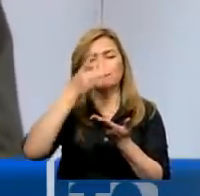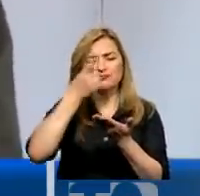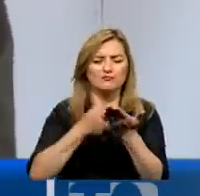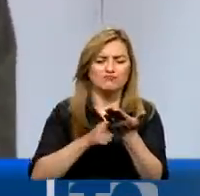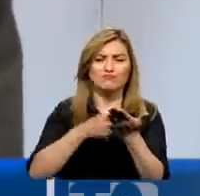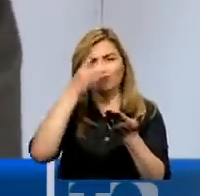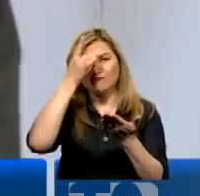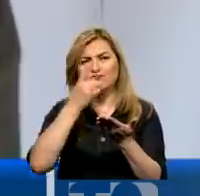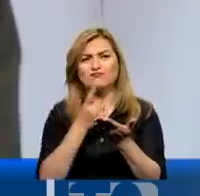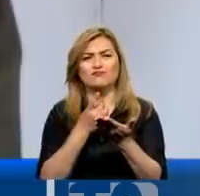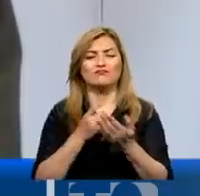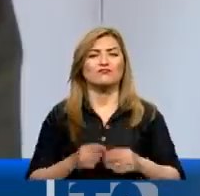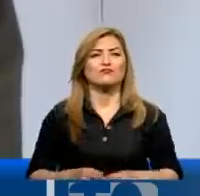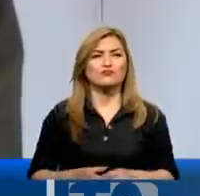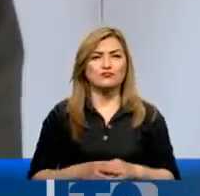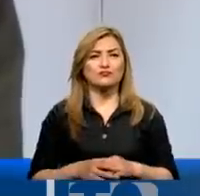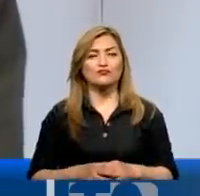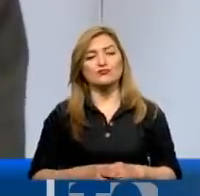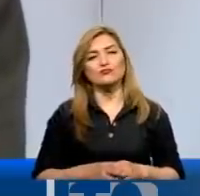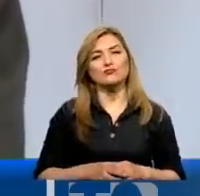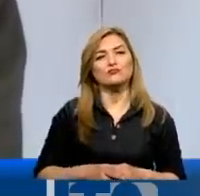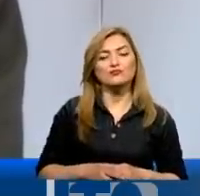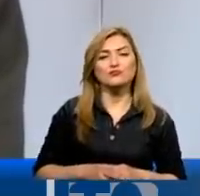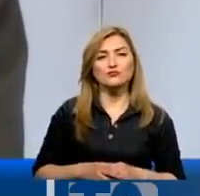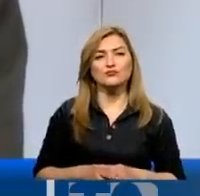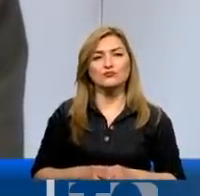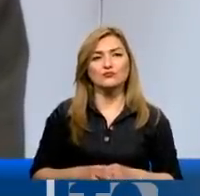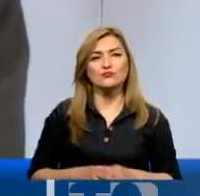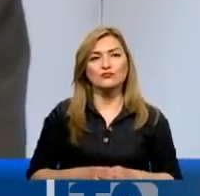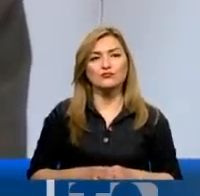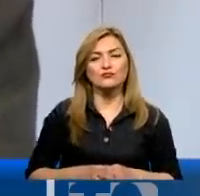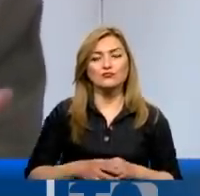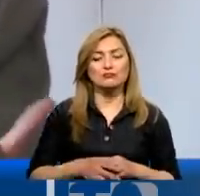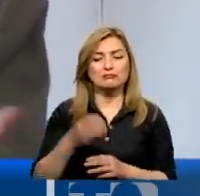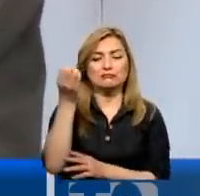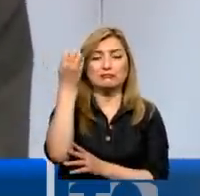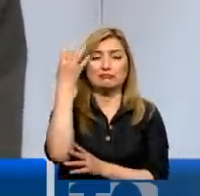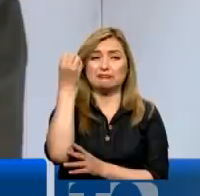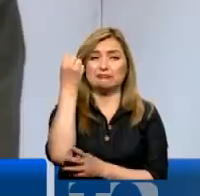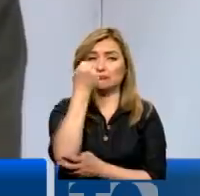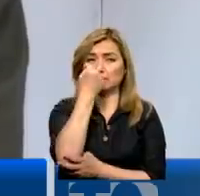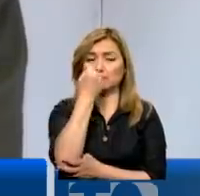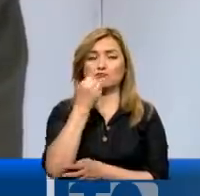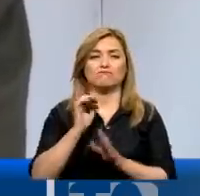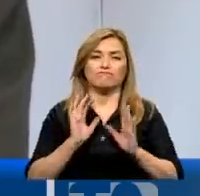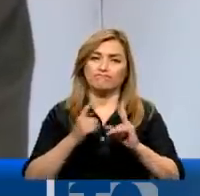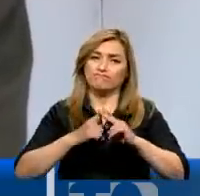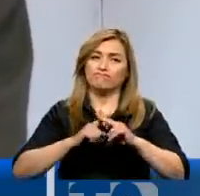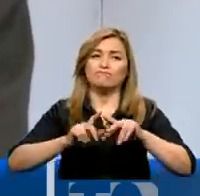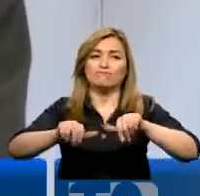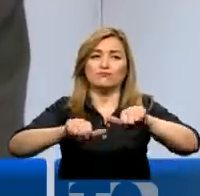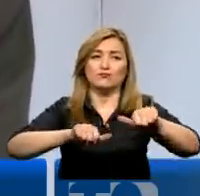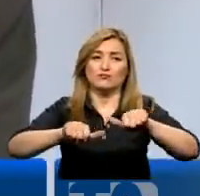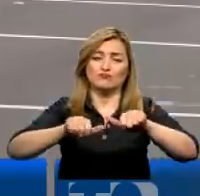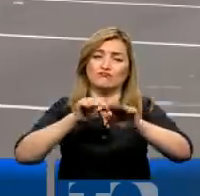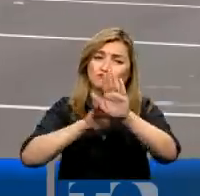medio de sus competencias, hacer una semaforización roja, pues tiene la herramienta administrativa y